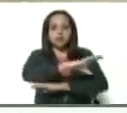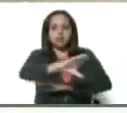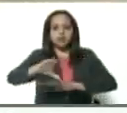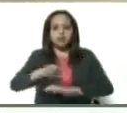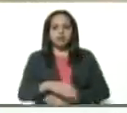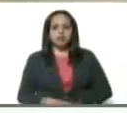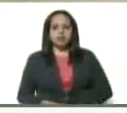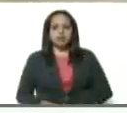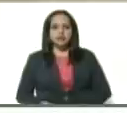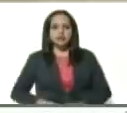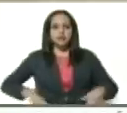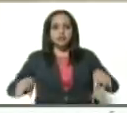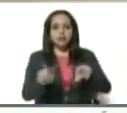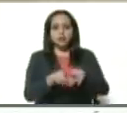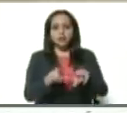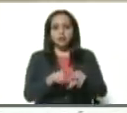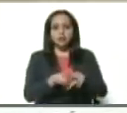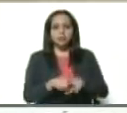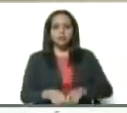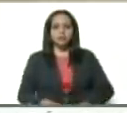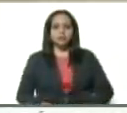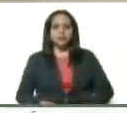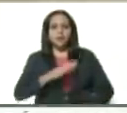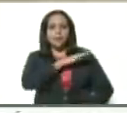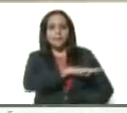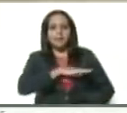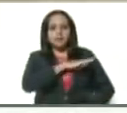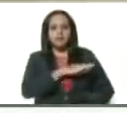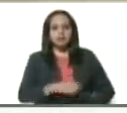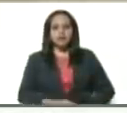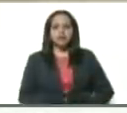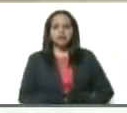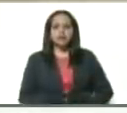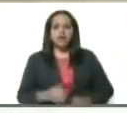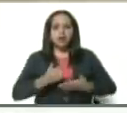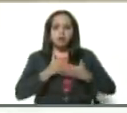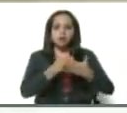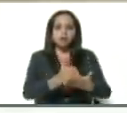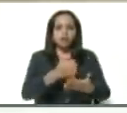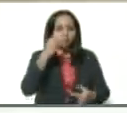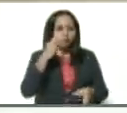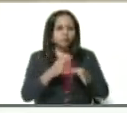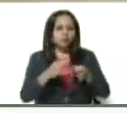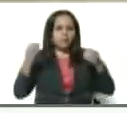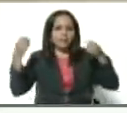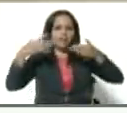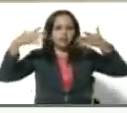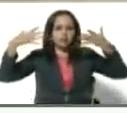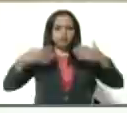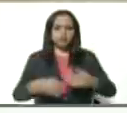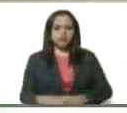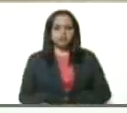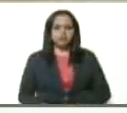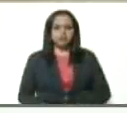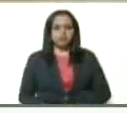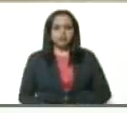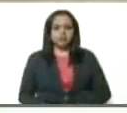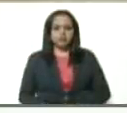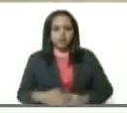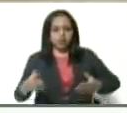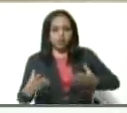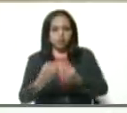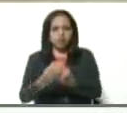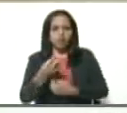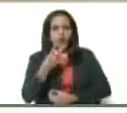ha sido verdaderamente una misión cristiana, una misión milagrosa, de la mano de